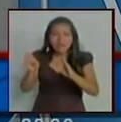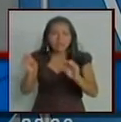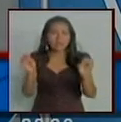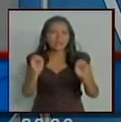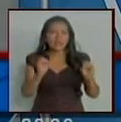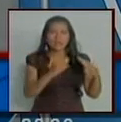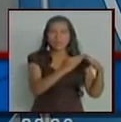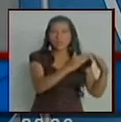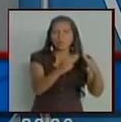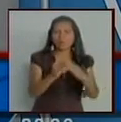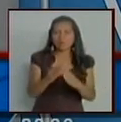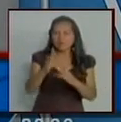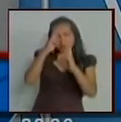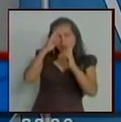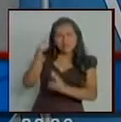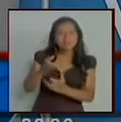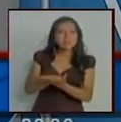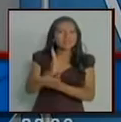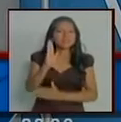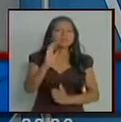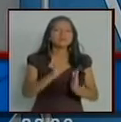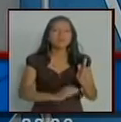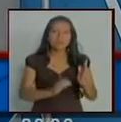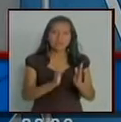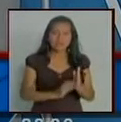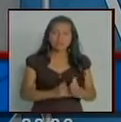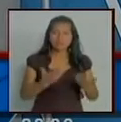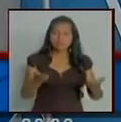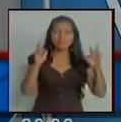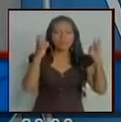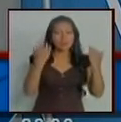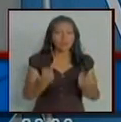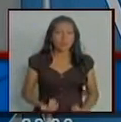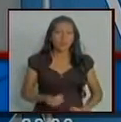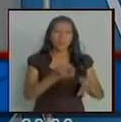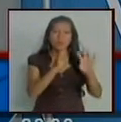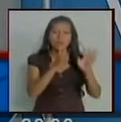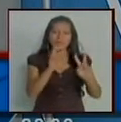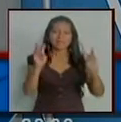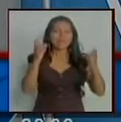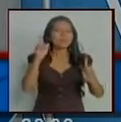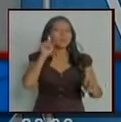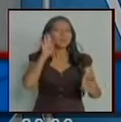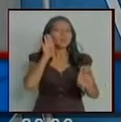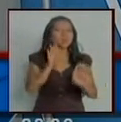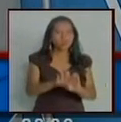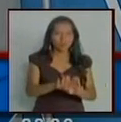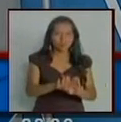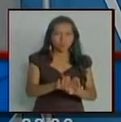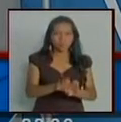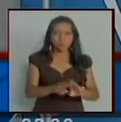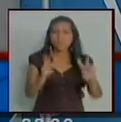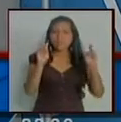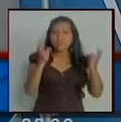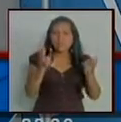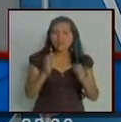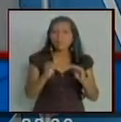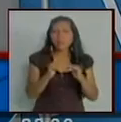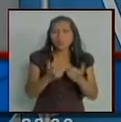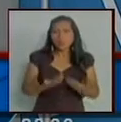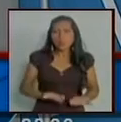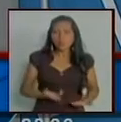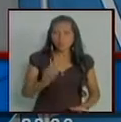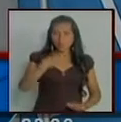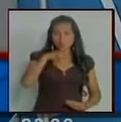en nuestra comunidad hacia sus derechos. Hoy vamos a hablar de ello precisamente, de la sordera. Y cómo todos nosotros,